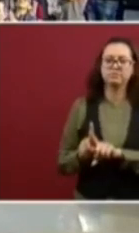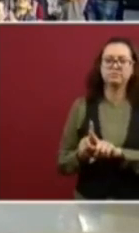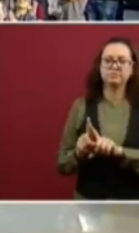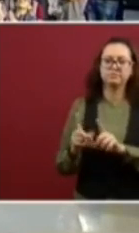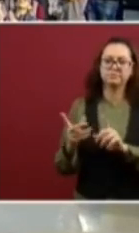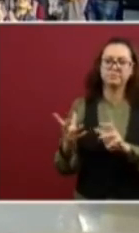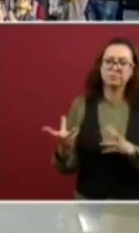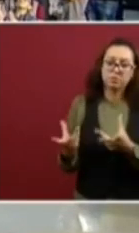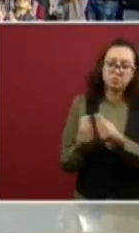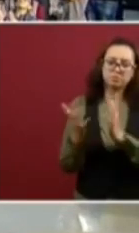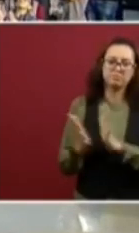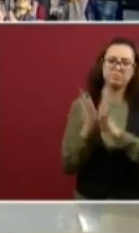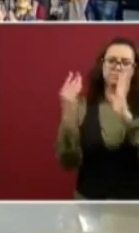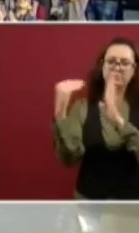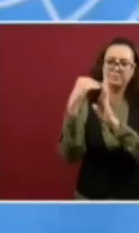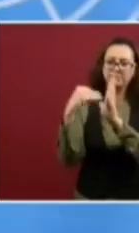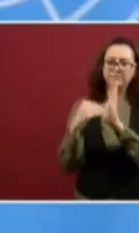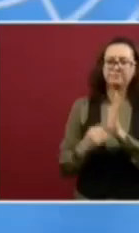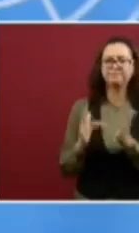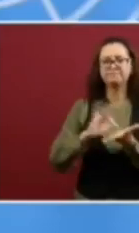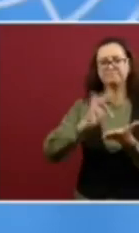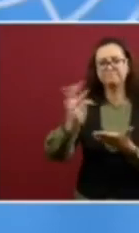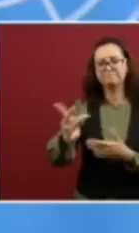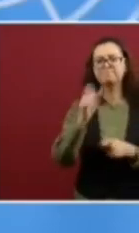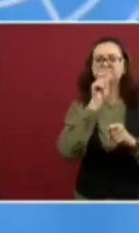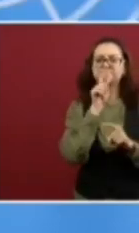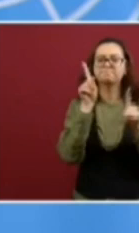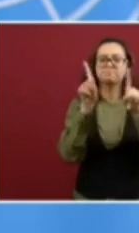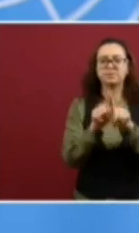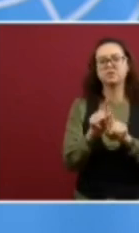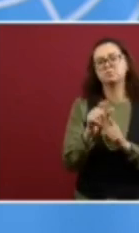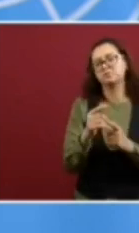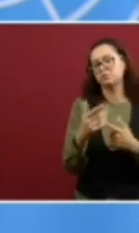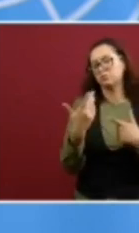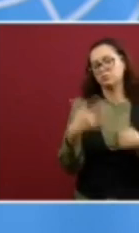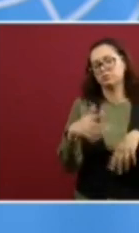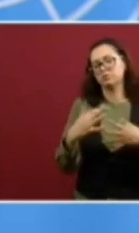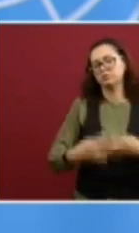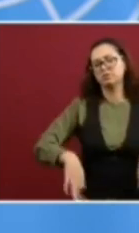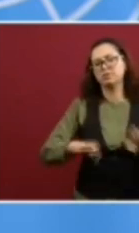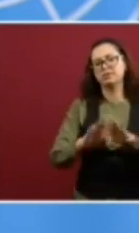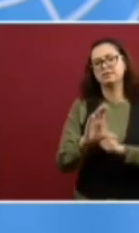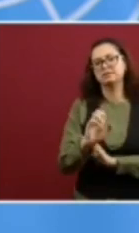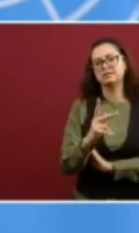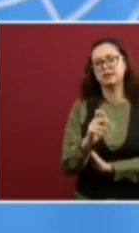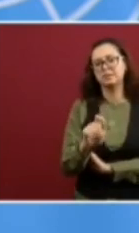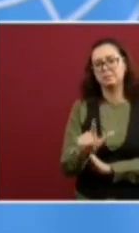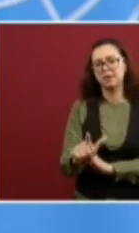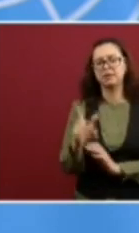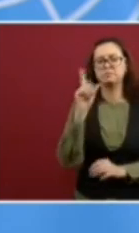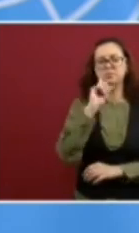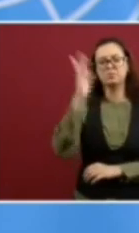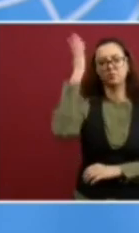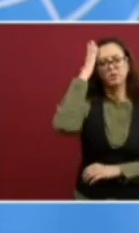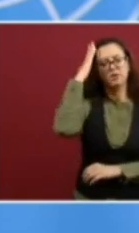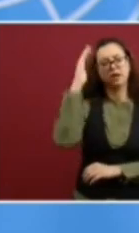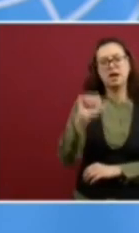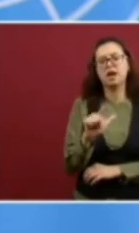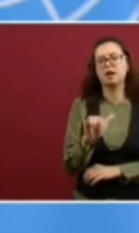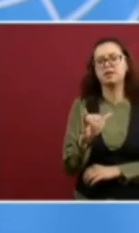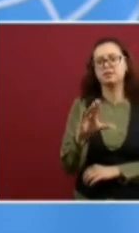ha participado desde luego al aceptar alicia bárcena